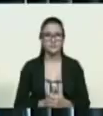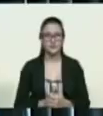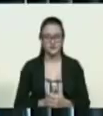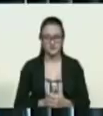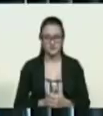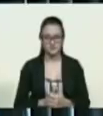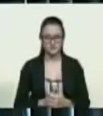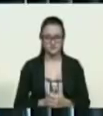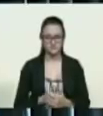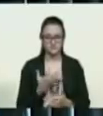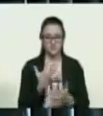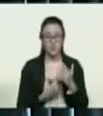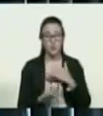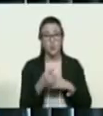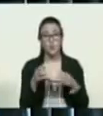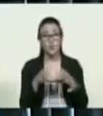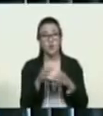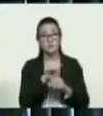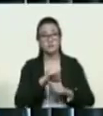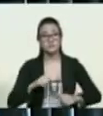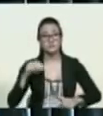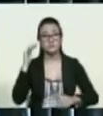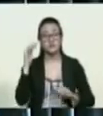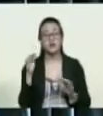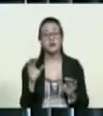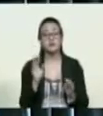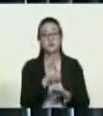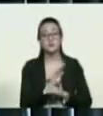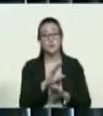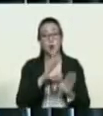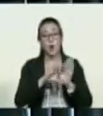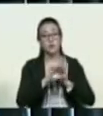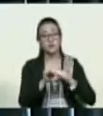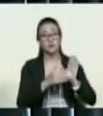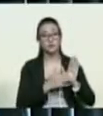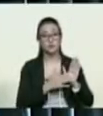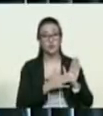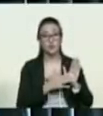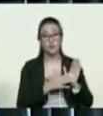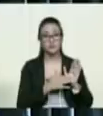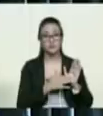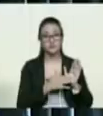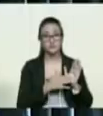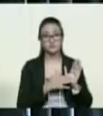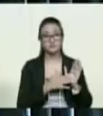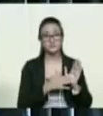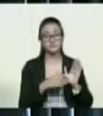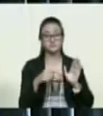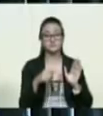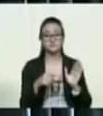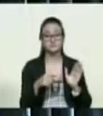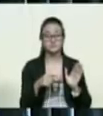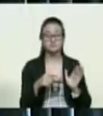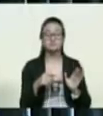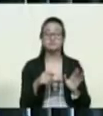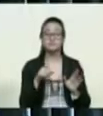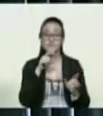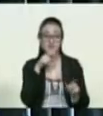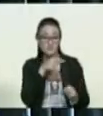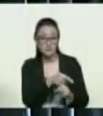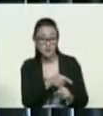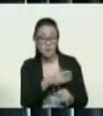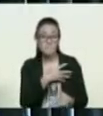Fuerza Armada Nacional Bolivariana alrededor de la Constitución de la República Bolivariana de Venezuela y alrededor de su comandante en jefe, el